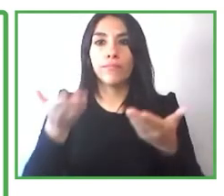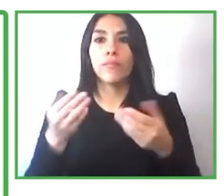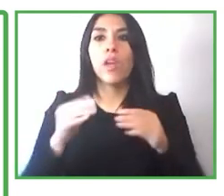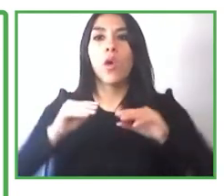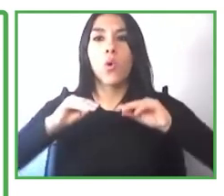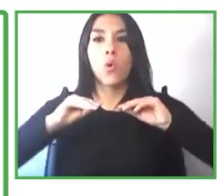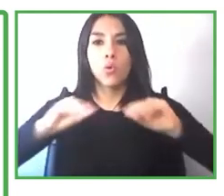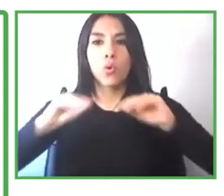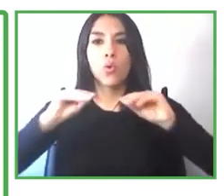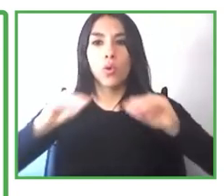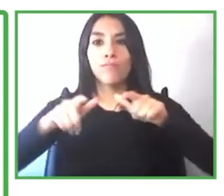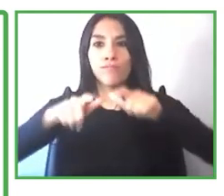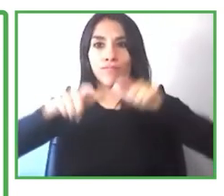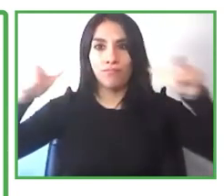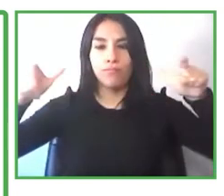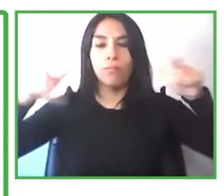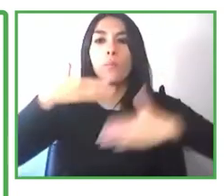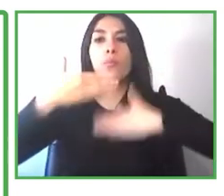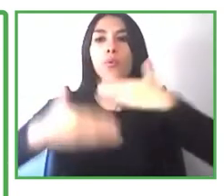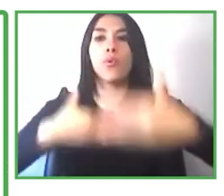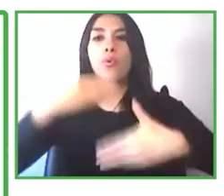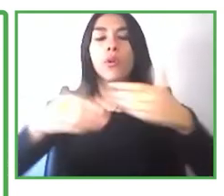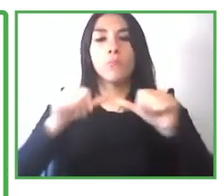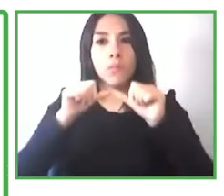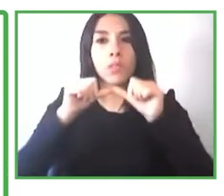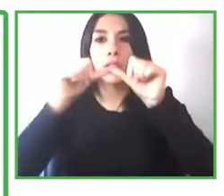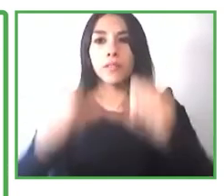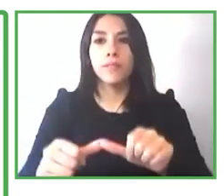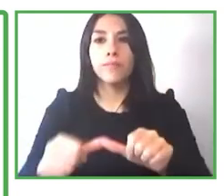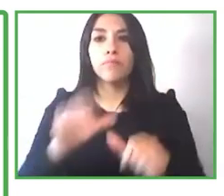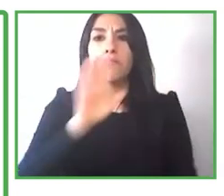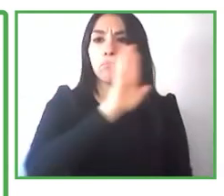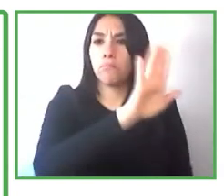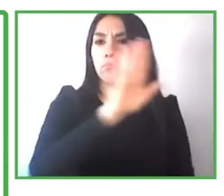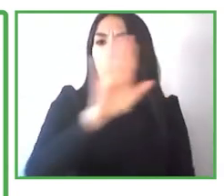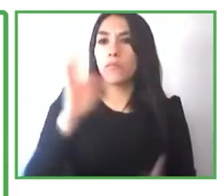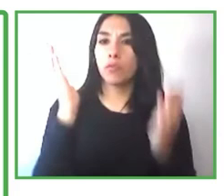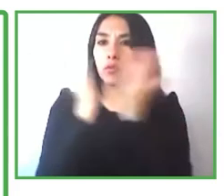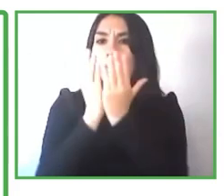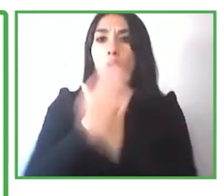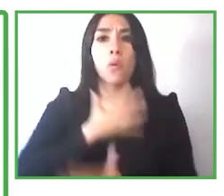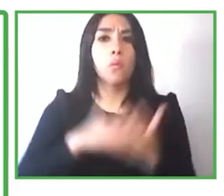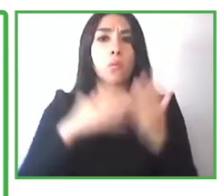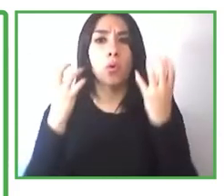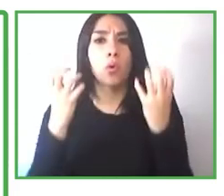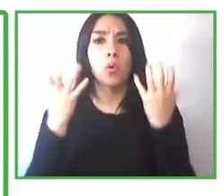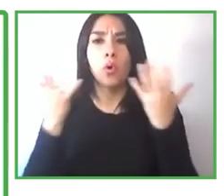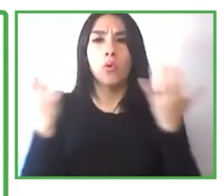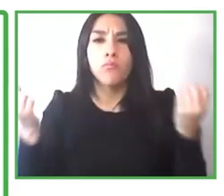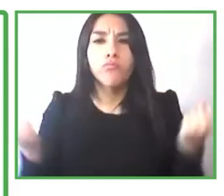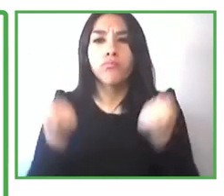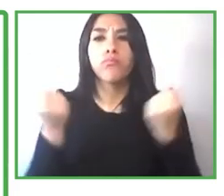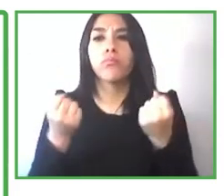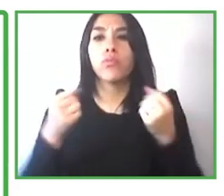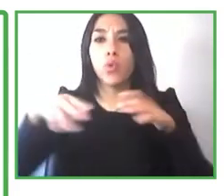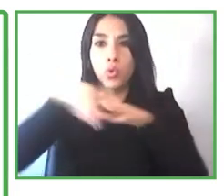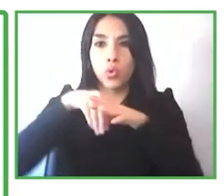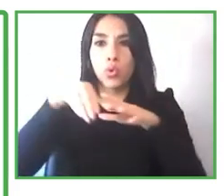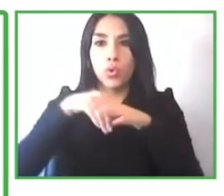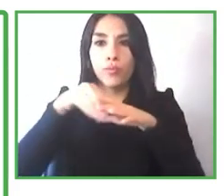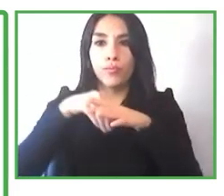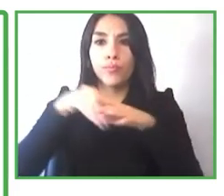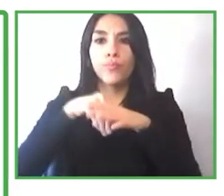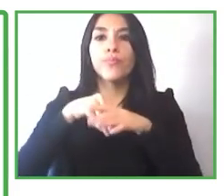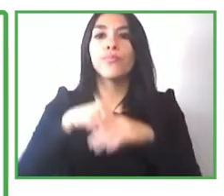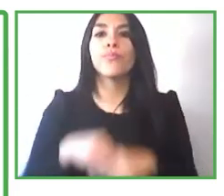sus estudios si es que lo quieren. Lo que queremos es promover la inclusión en la educación y